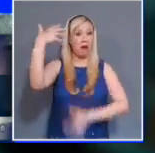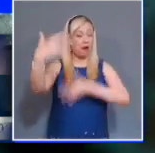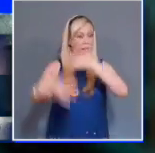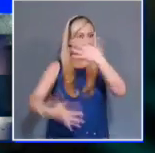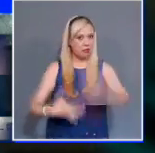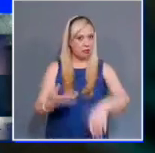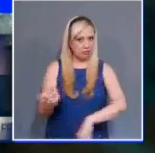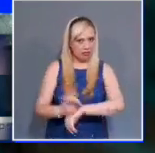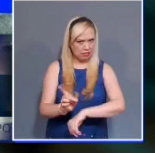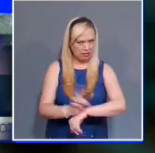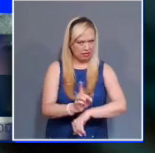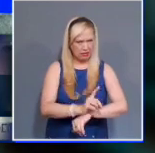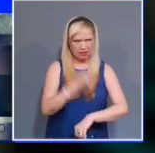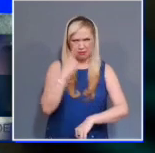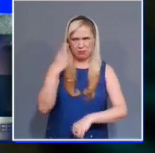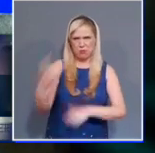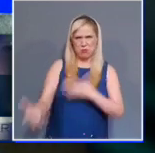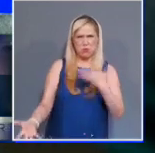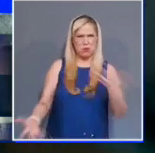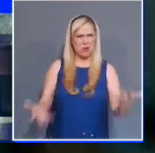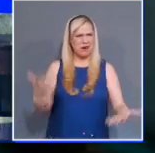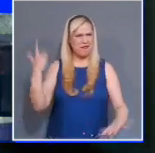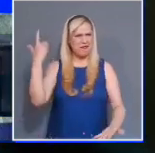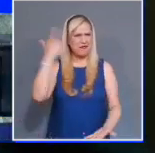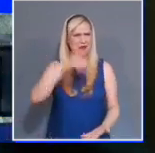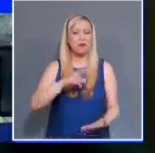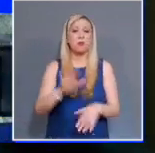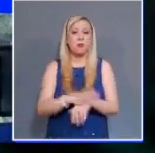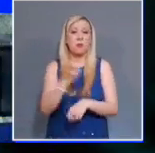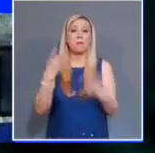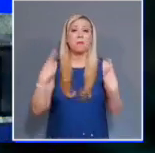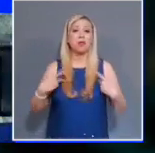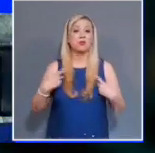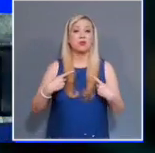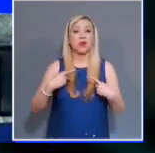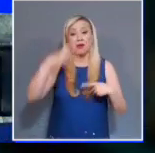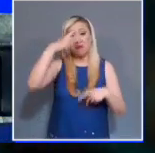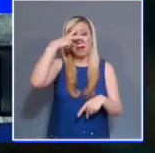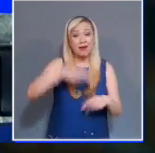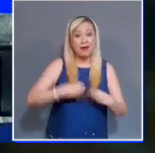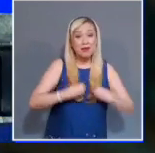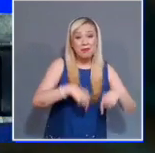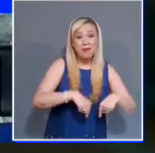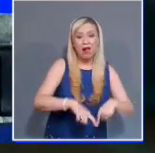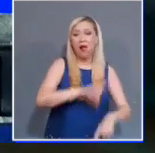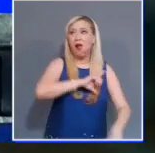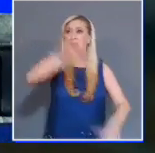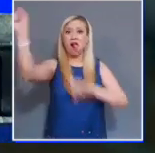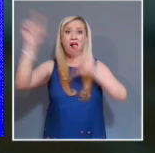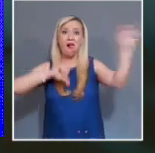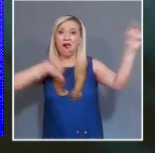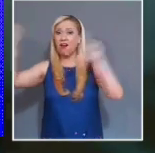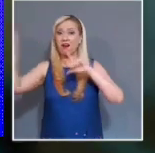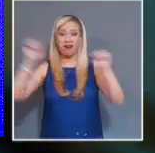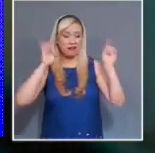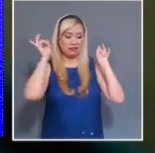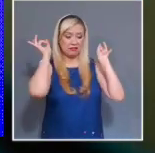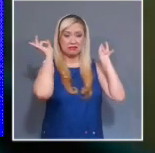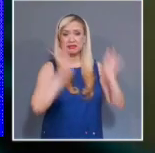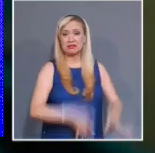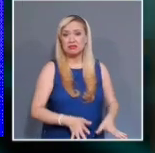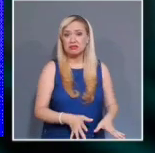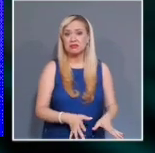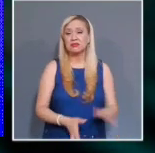que genera migraciones masivas, no solo de centroamericanos y mexicanos a Estados Unidos. Una distribución